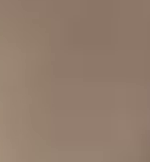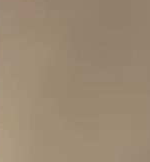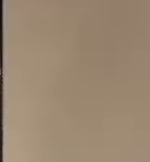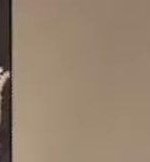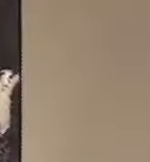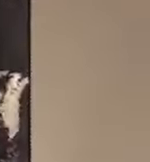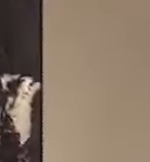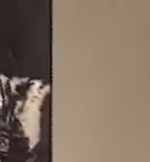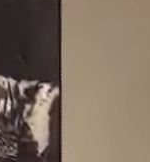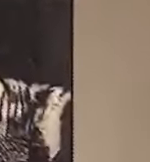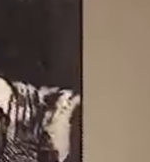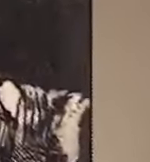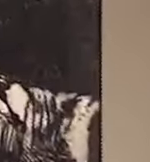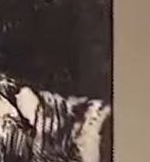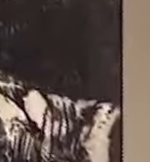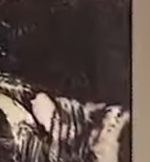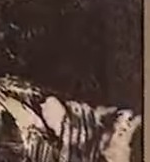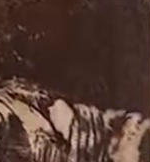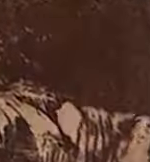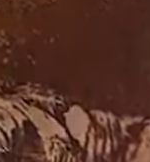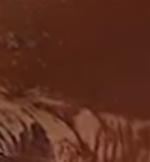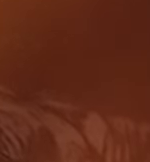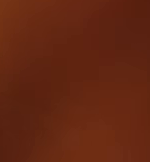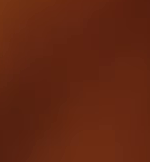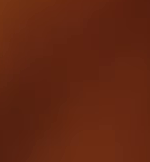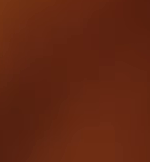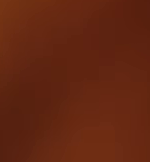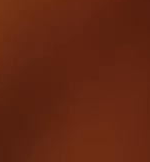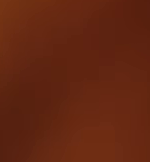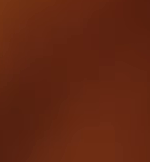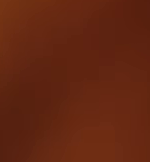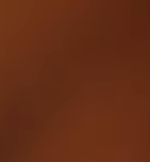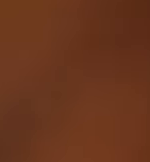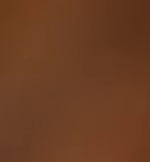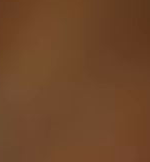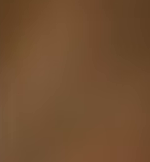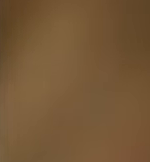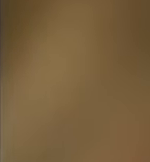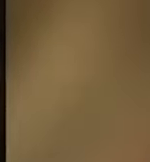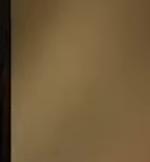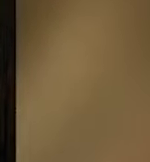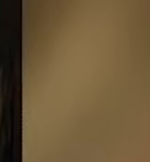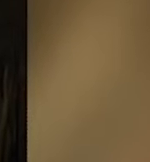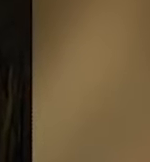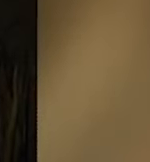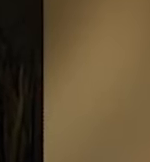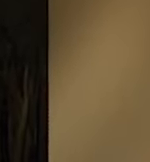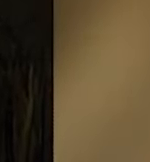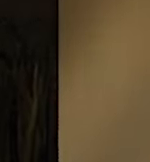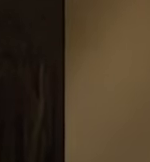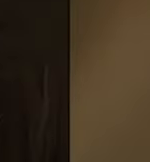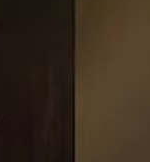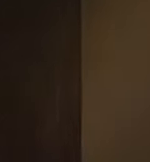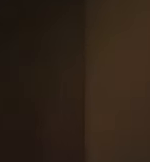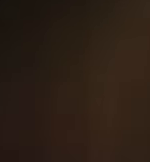incluyendo la época marcada por tensiones religiosas, la muerte de su esposa Saskia y las deudas que lo abrumaron